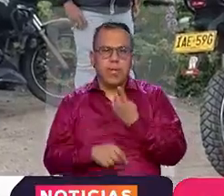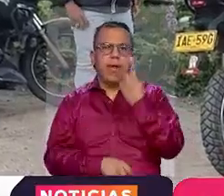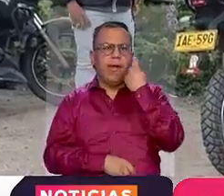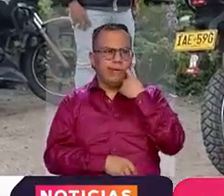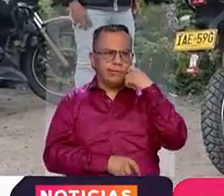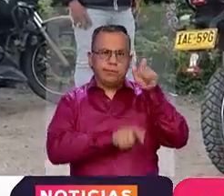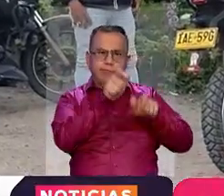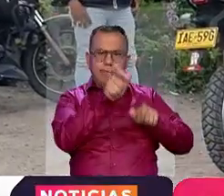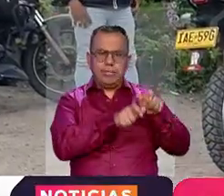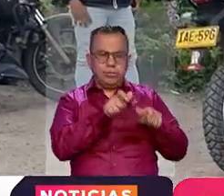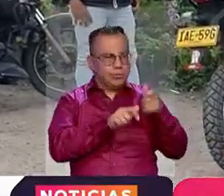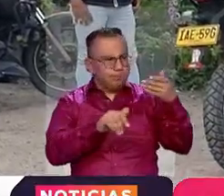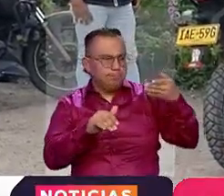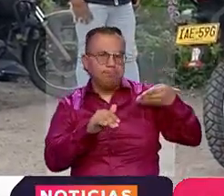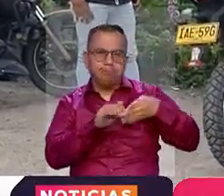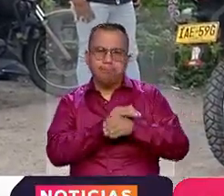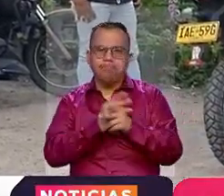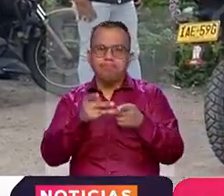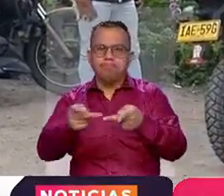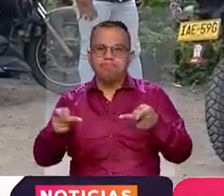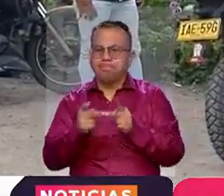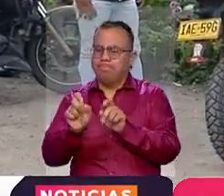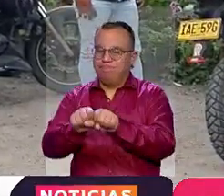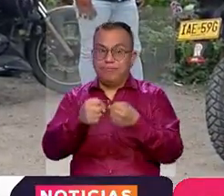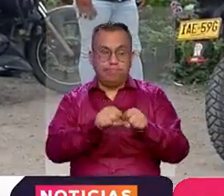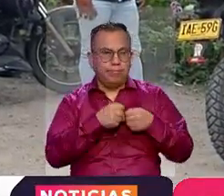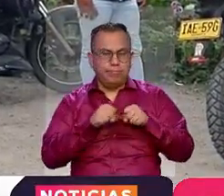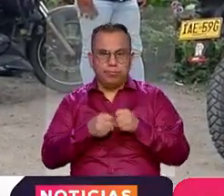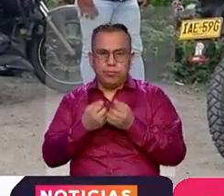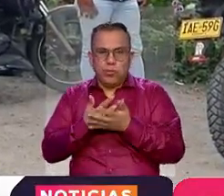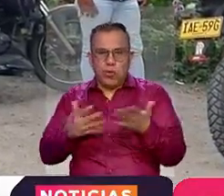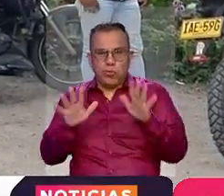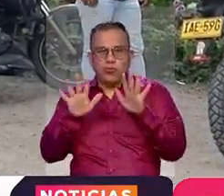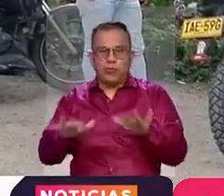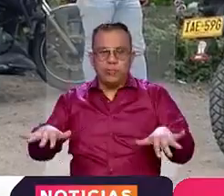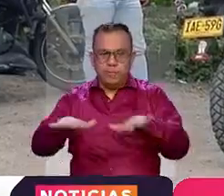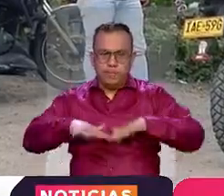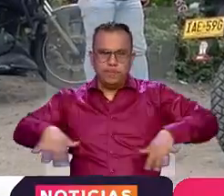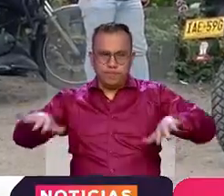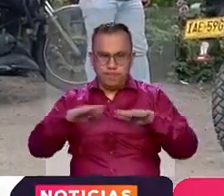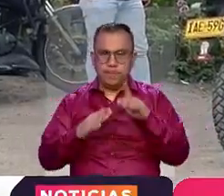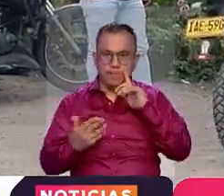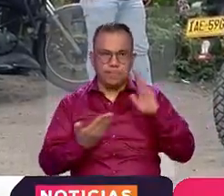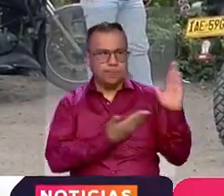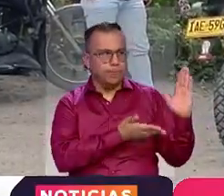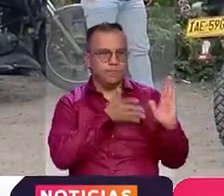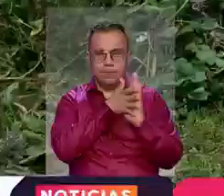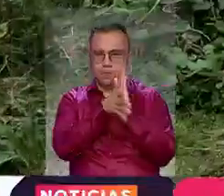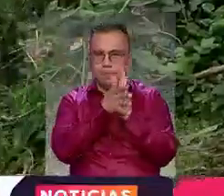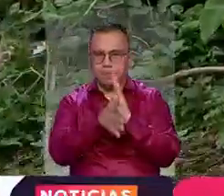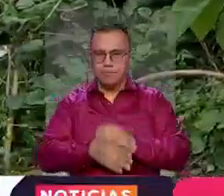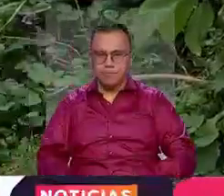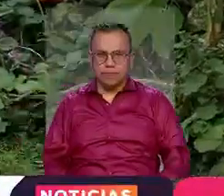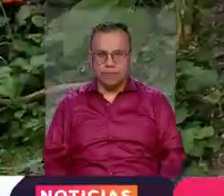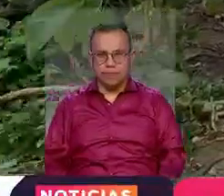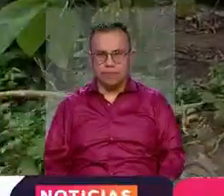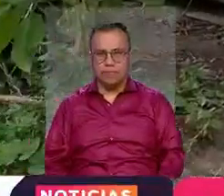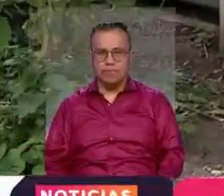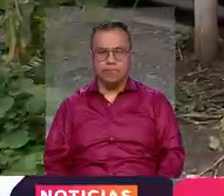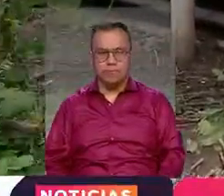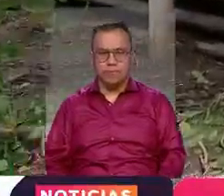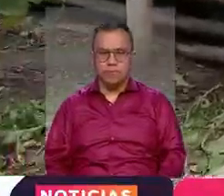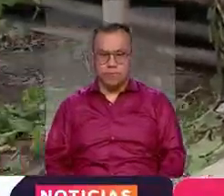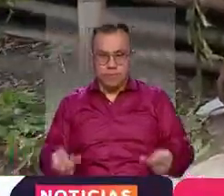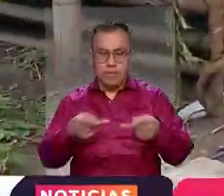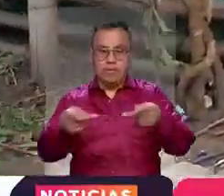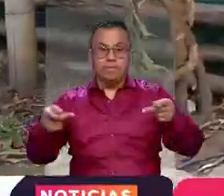algunas personas entraron al lugar y destruyeron parte de esta aula ambiental. Veamos el informe. El